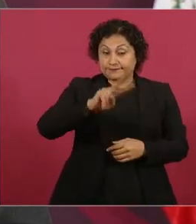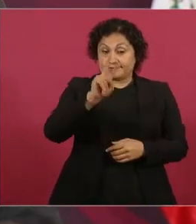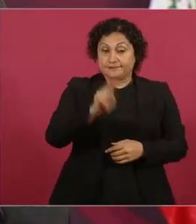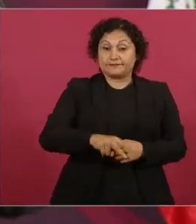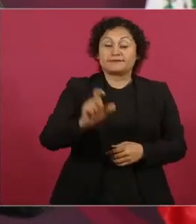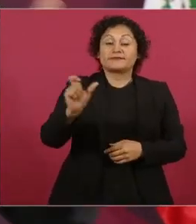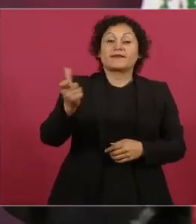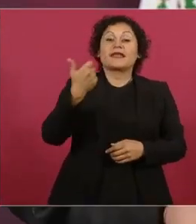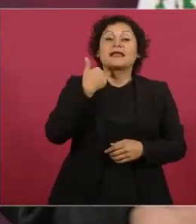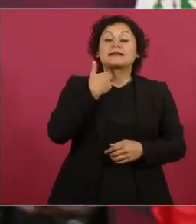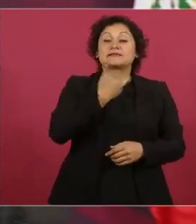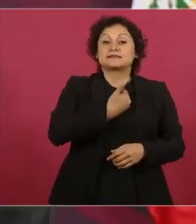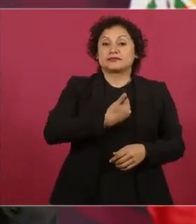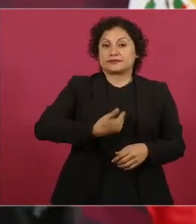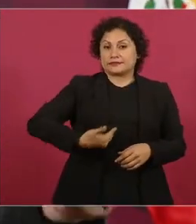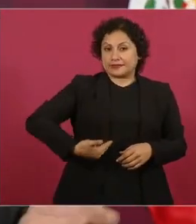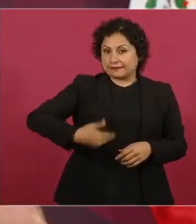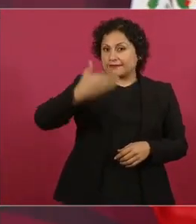de que